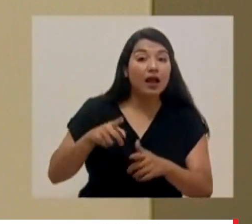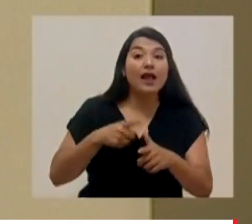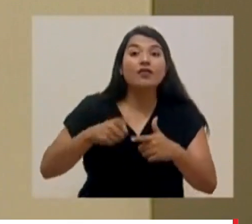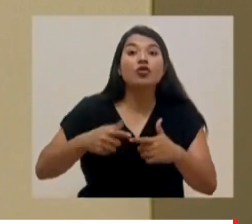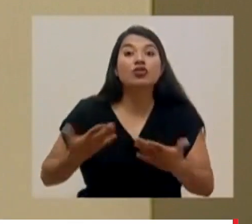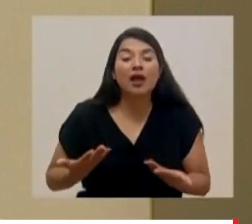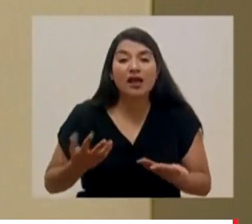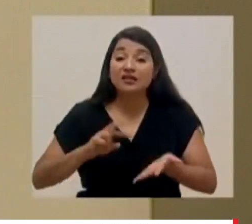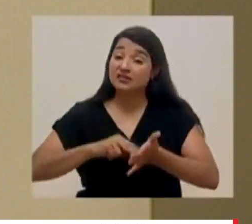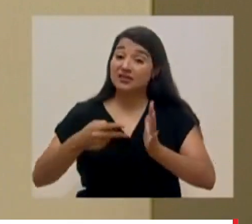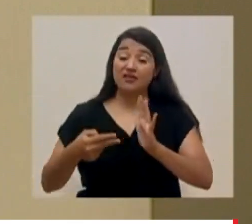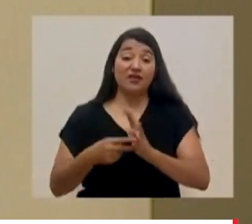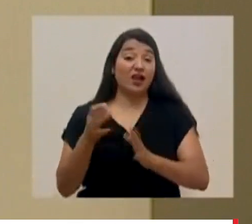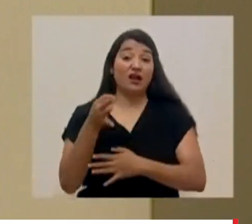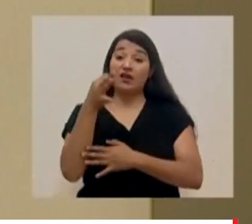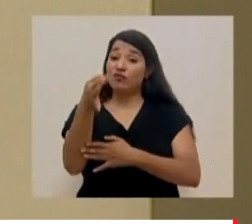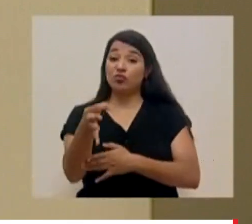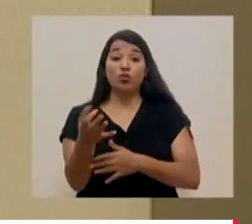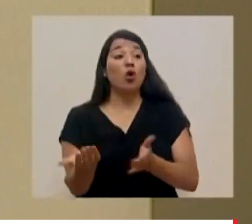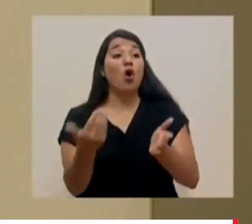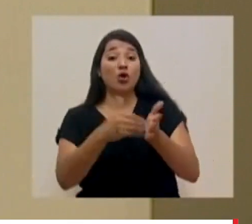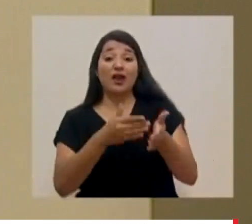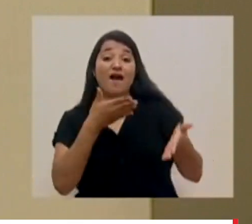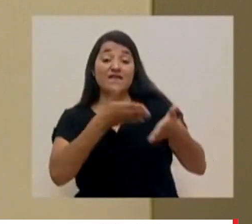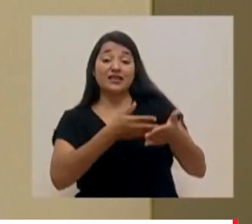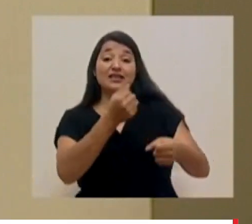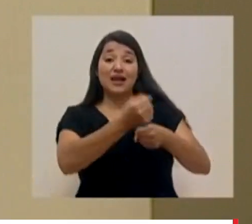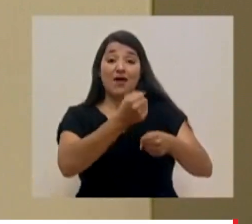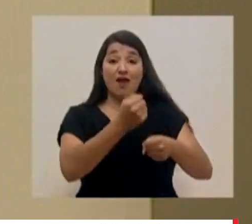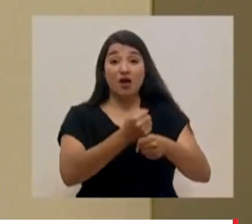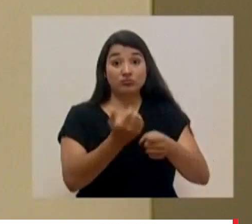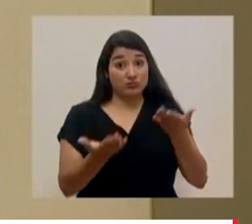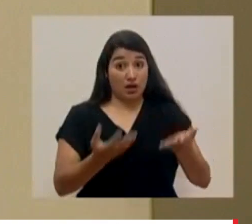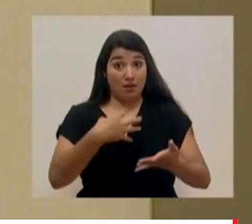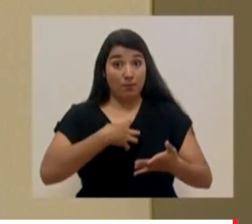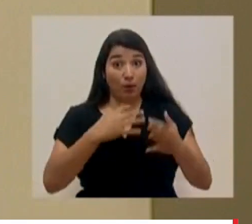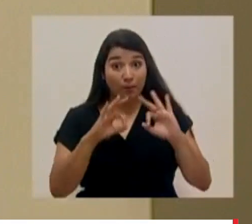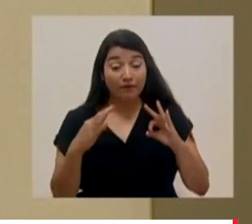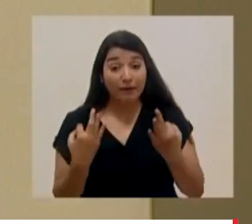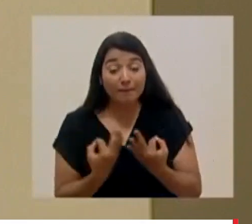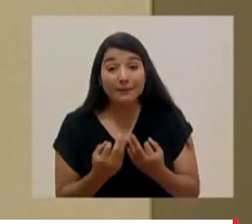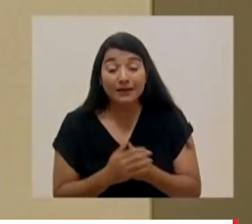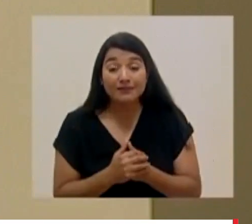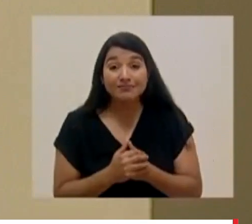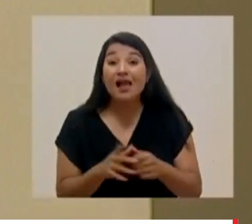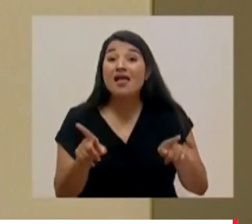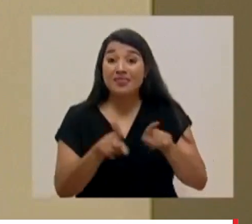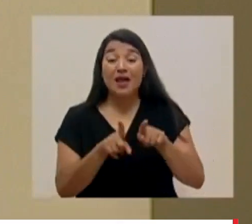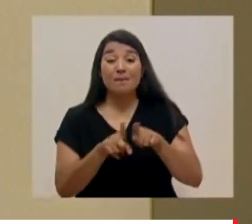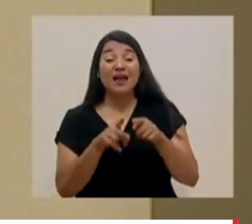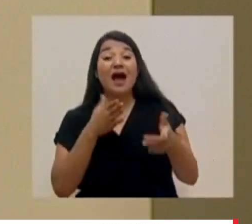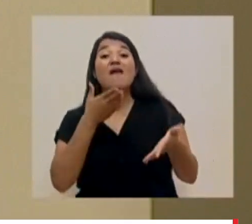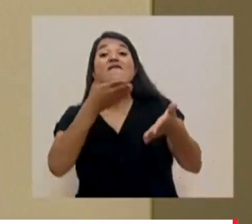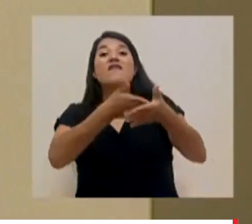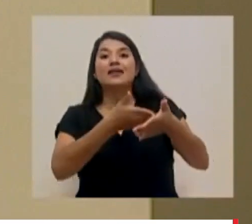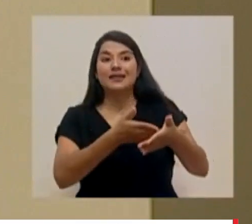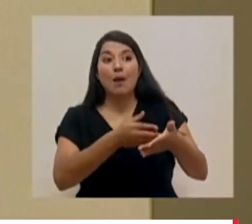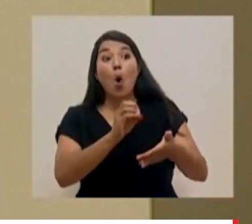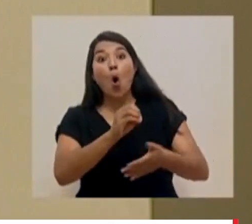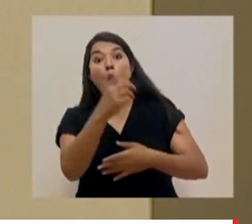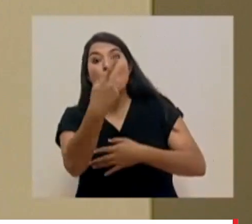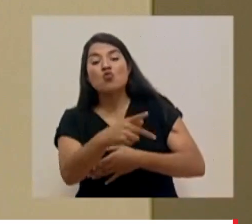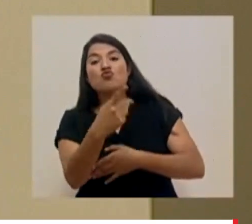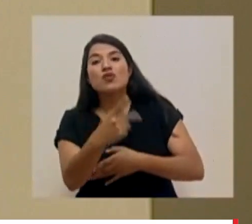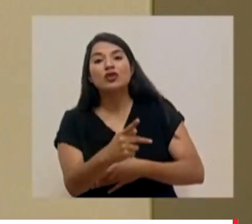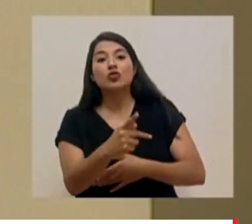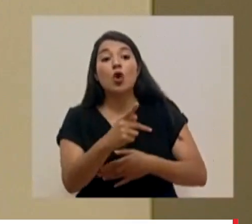estamos sacrificando probablemente los empleos de nuestras propias familias. Estamos sacrificando el platito, como digo yo, de arroz y